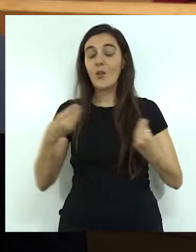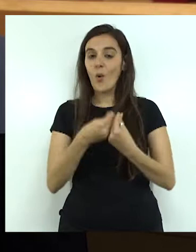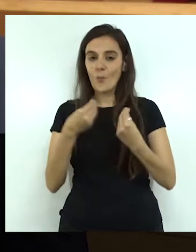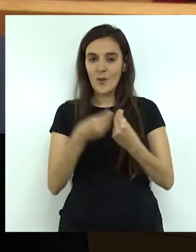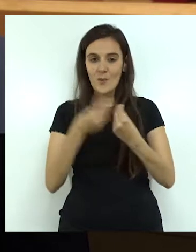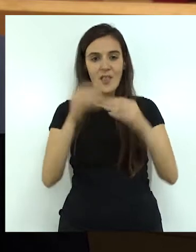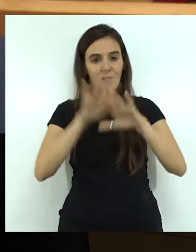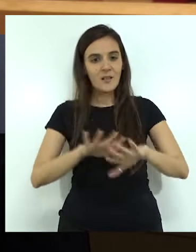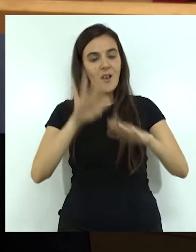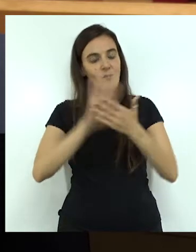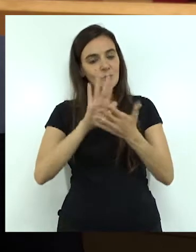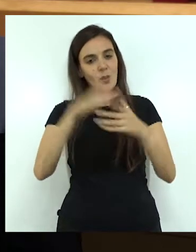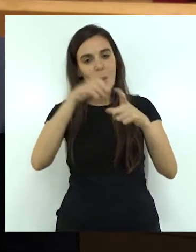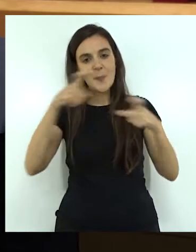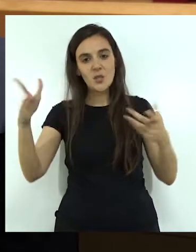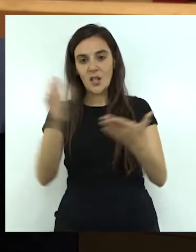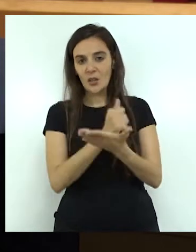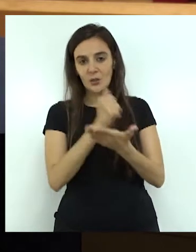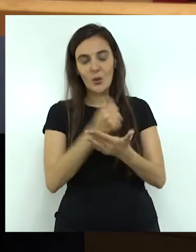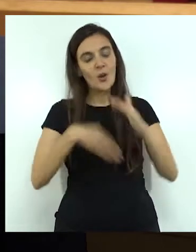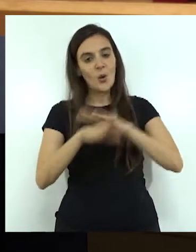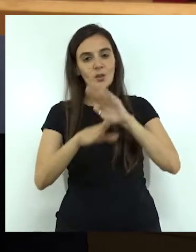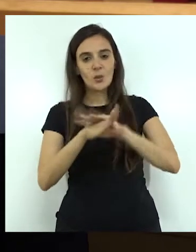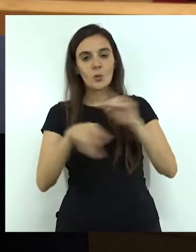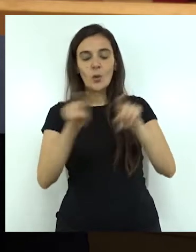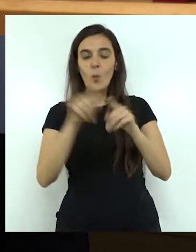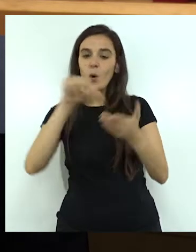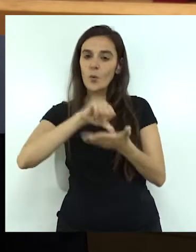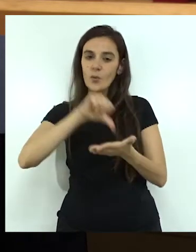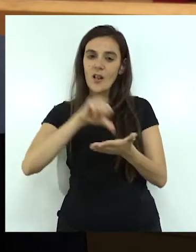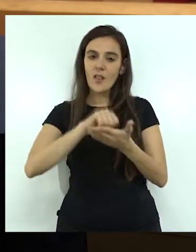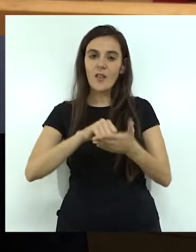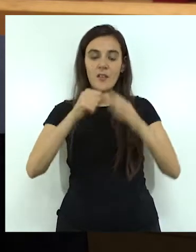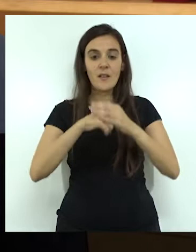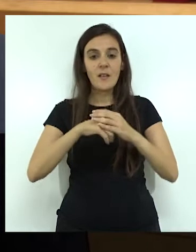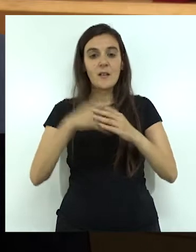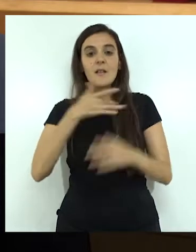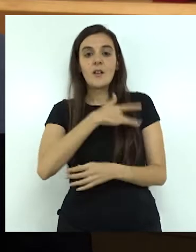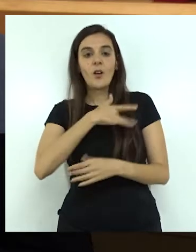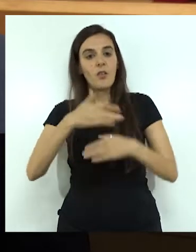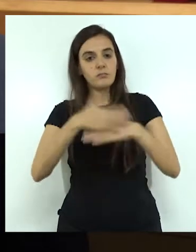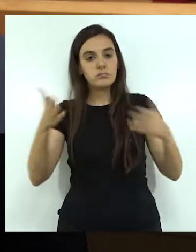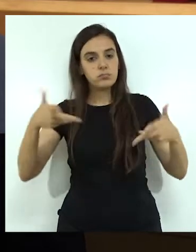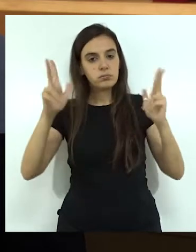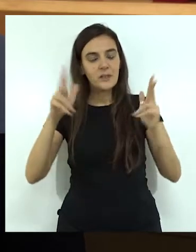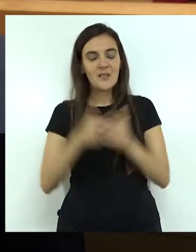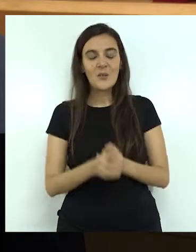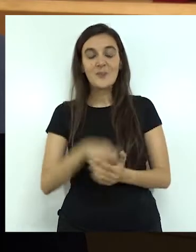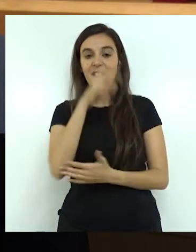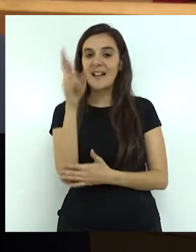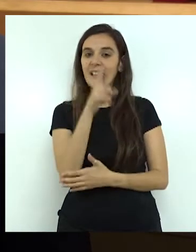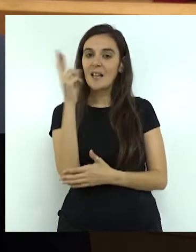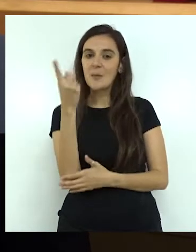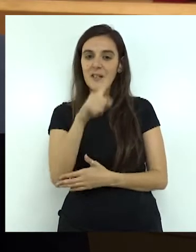entre sus habitantes que sigue siendo una ciudad de templos y corazones abiertos insisto muchas